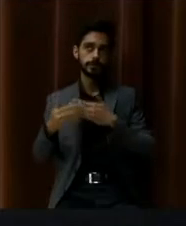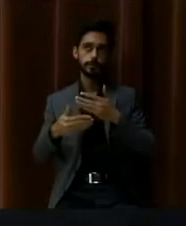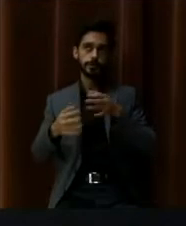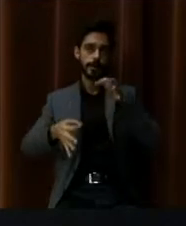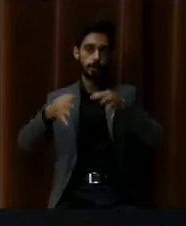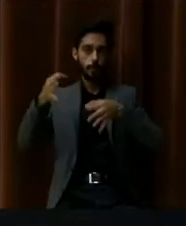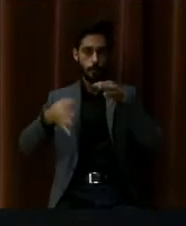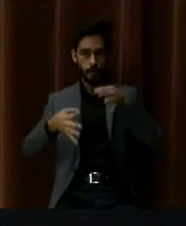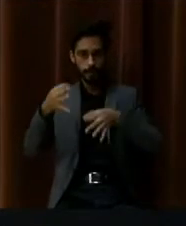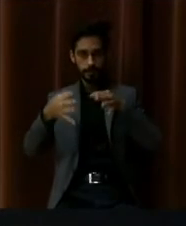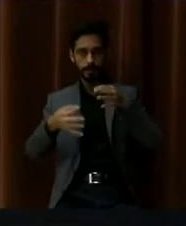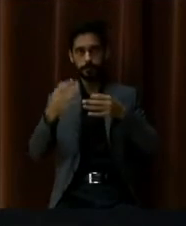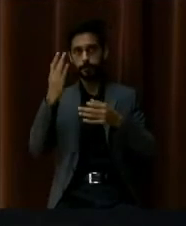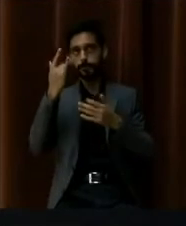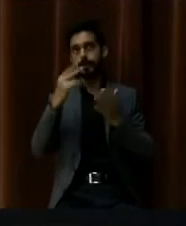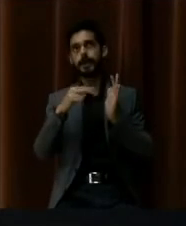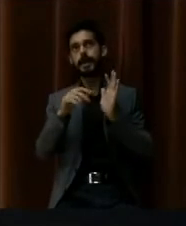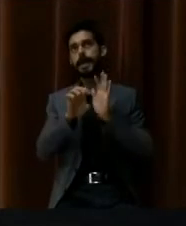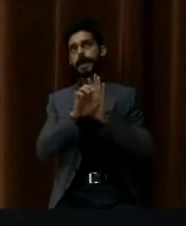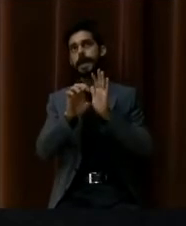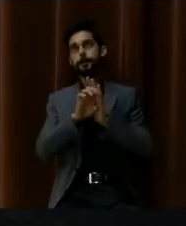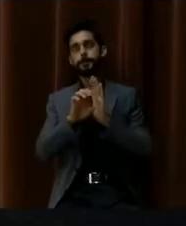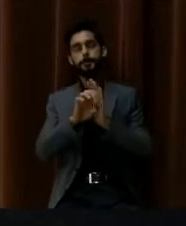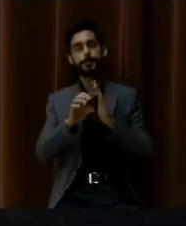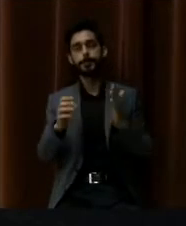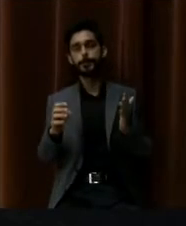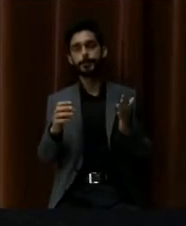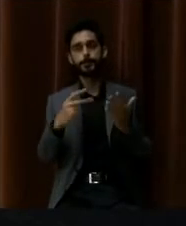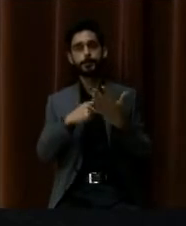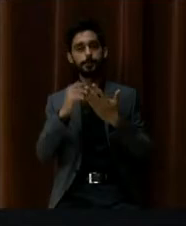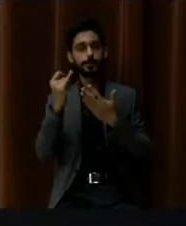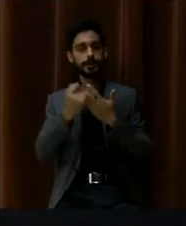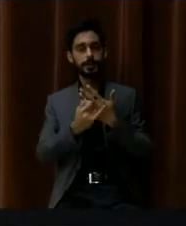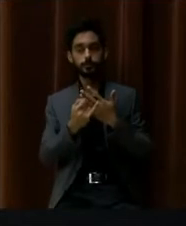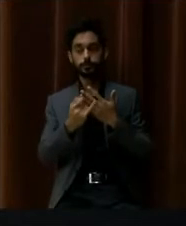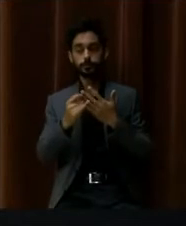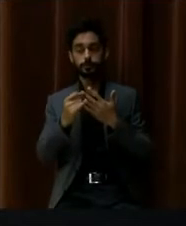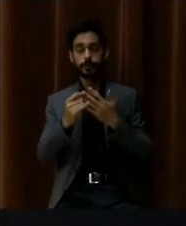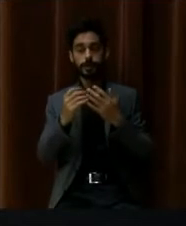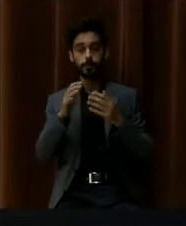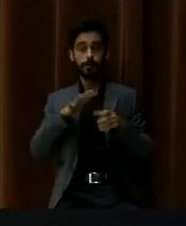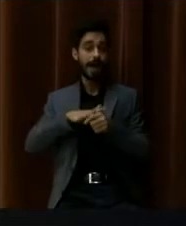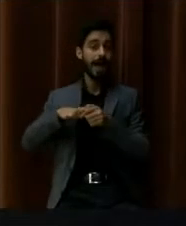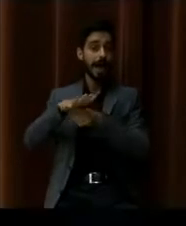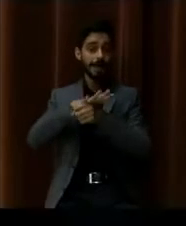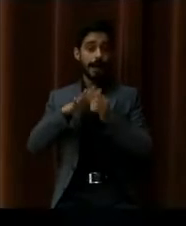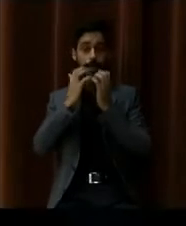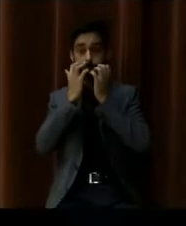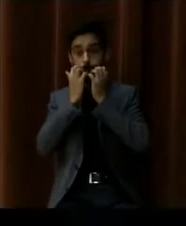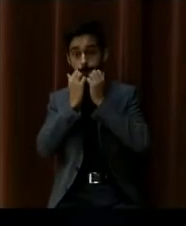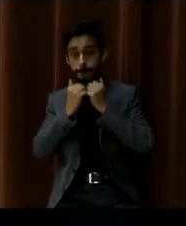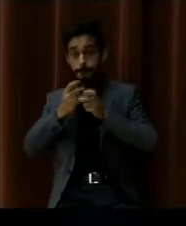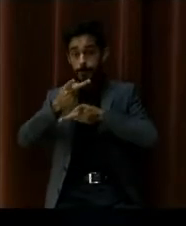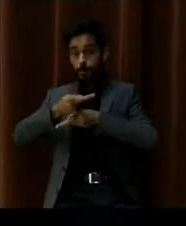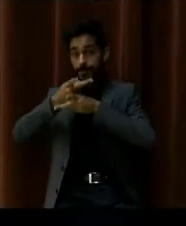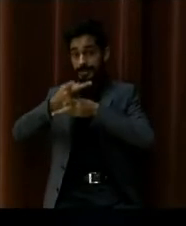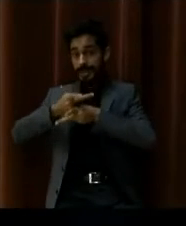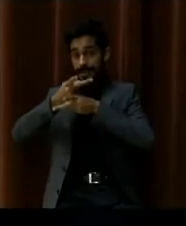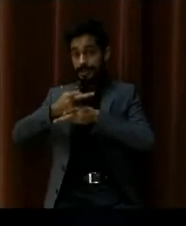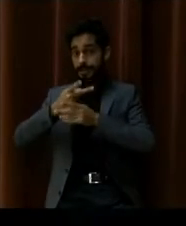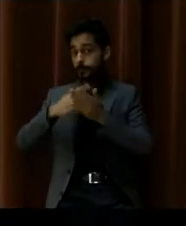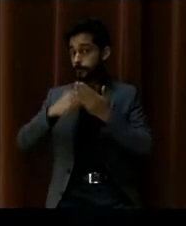proyecto ocuparía parte de una zona protegida bueno